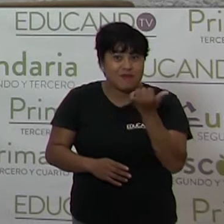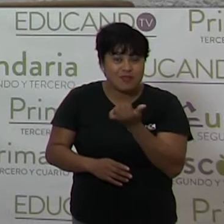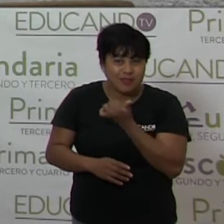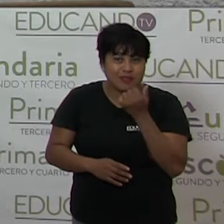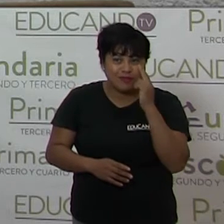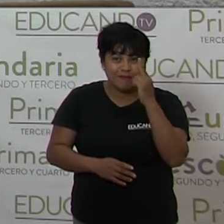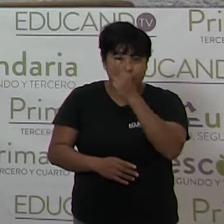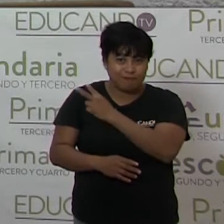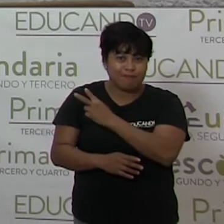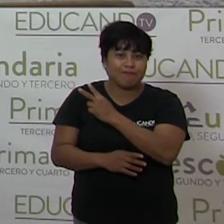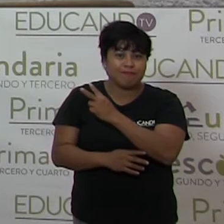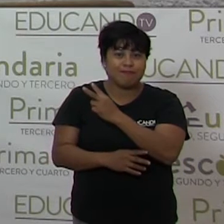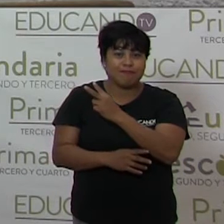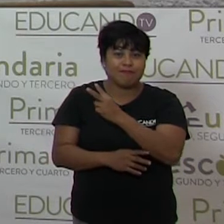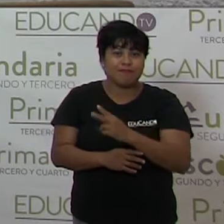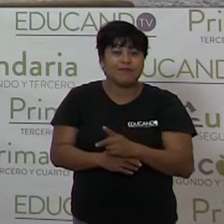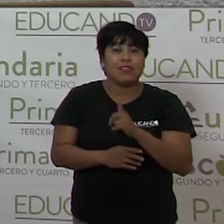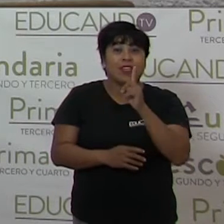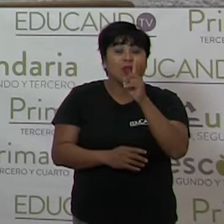alumno